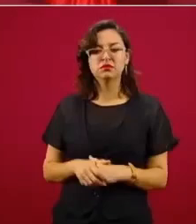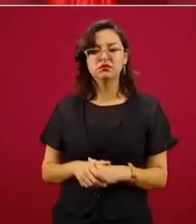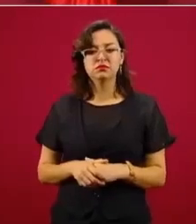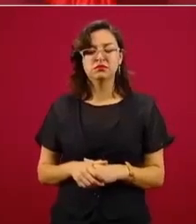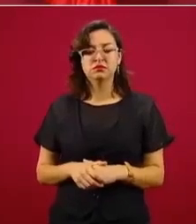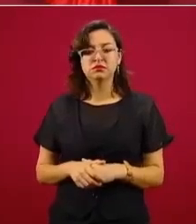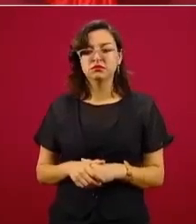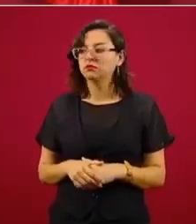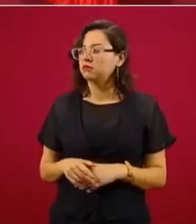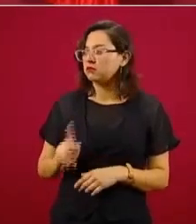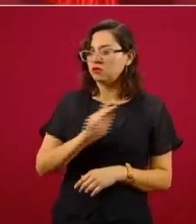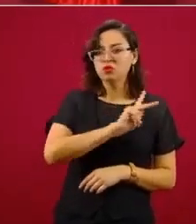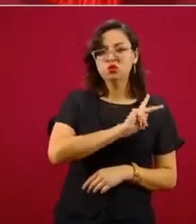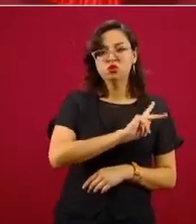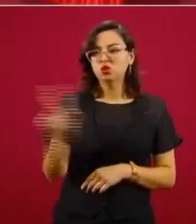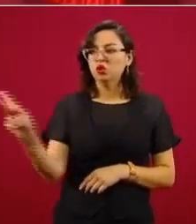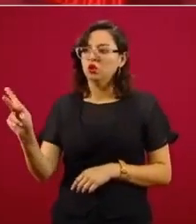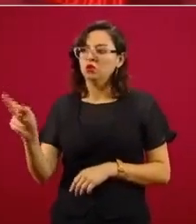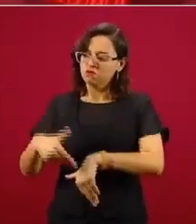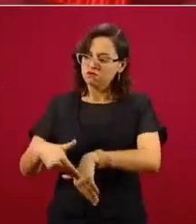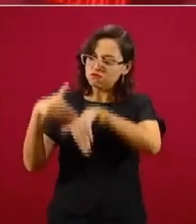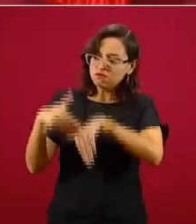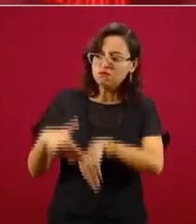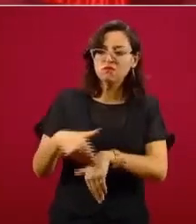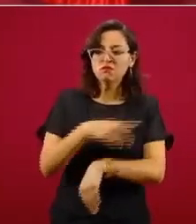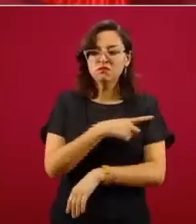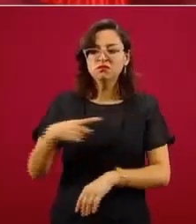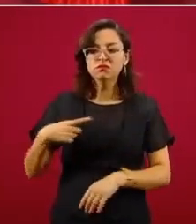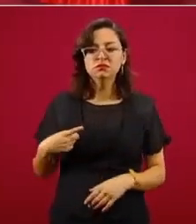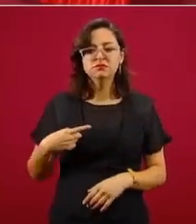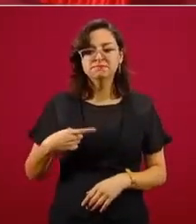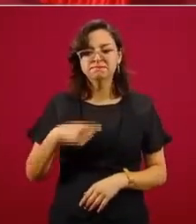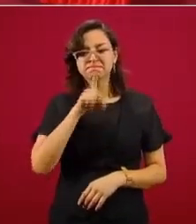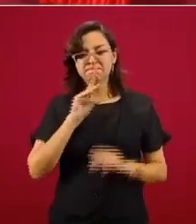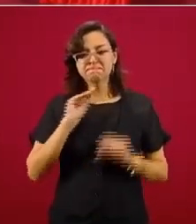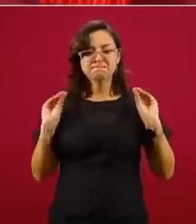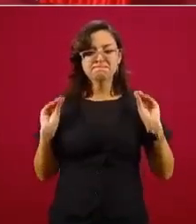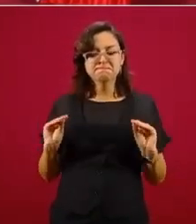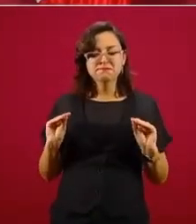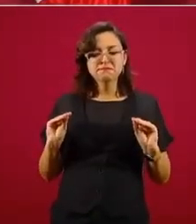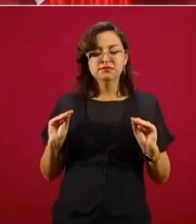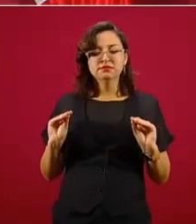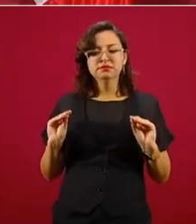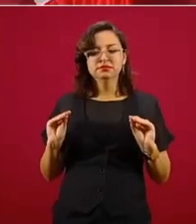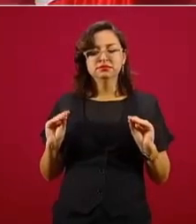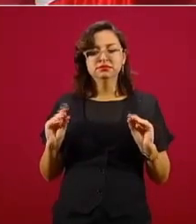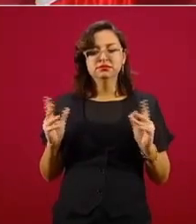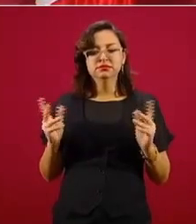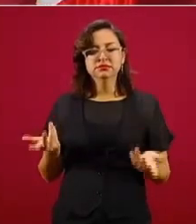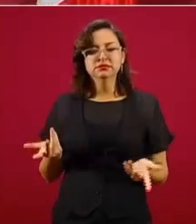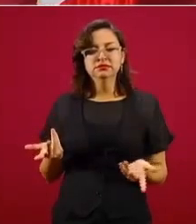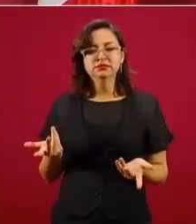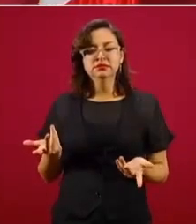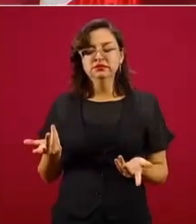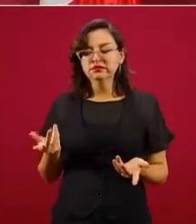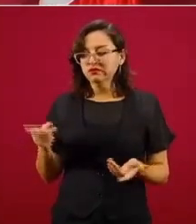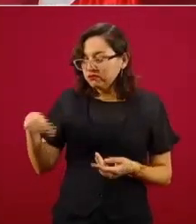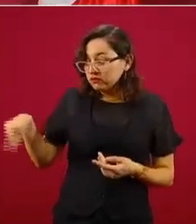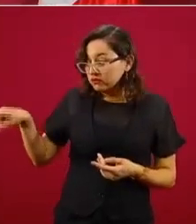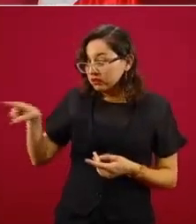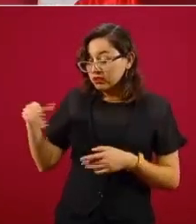contra quien no se alineaba, y trataban a los